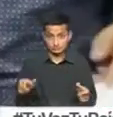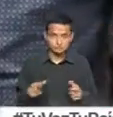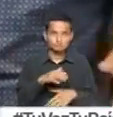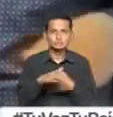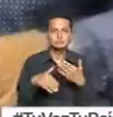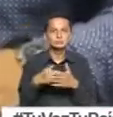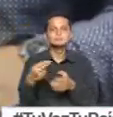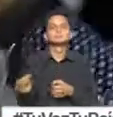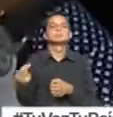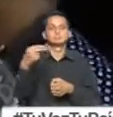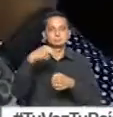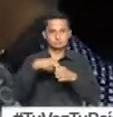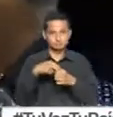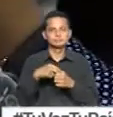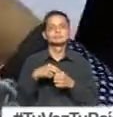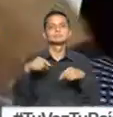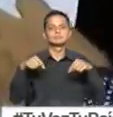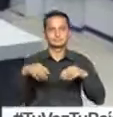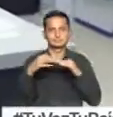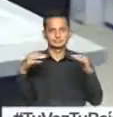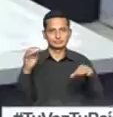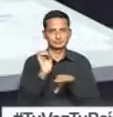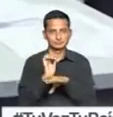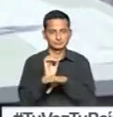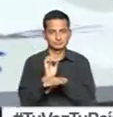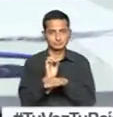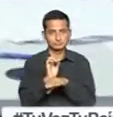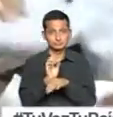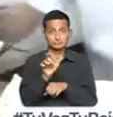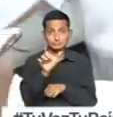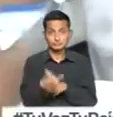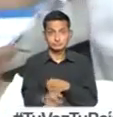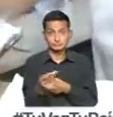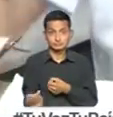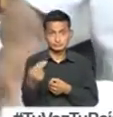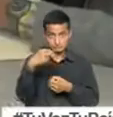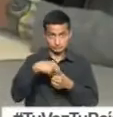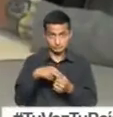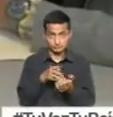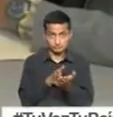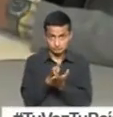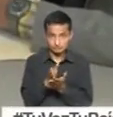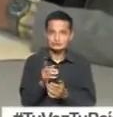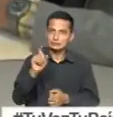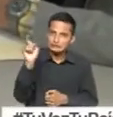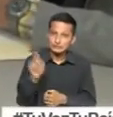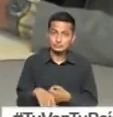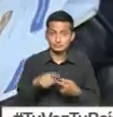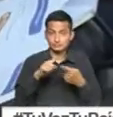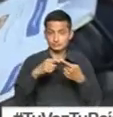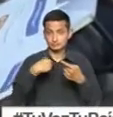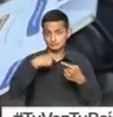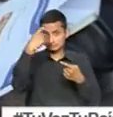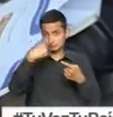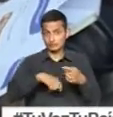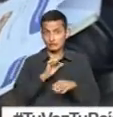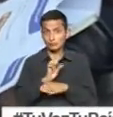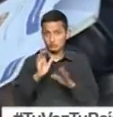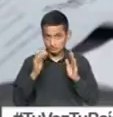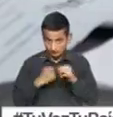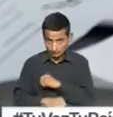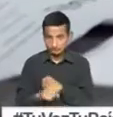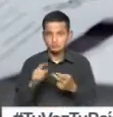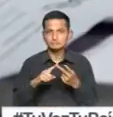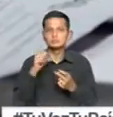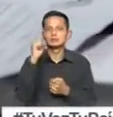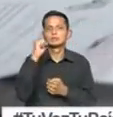de la vida democrática del país. Para formar parte de la veeduría, debe ser ecuatoriano y estar en ejercicio de sus